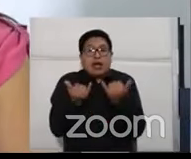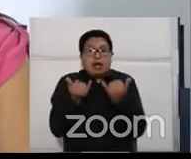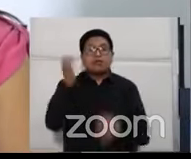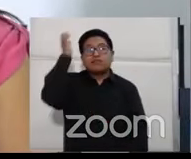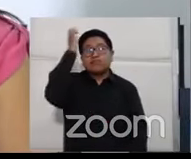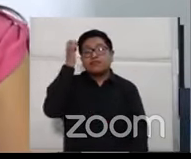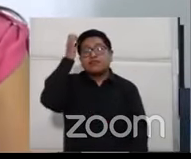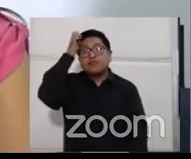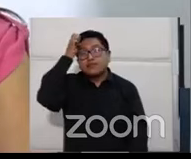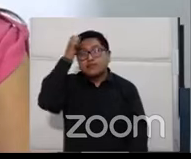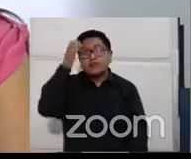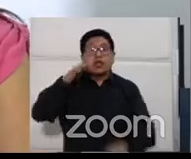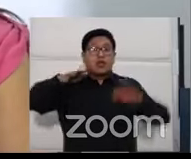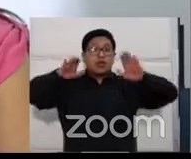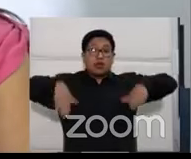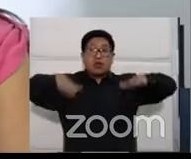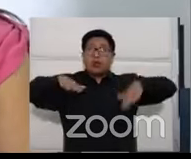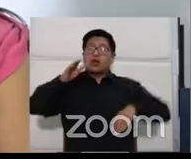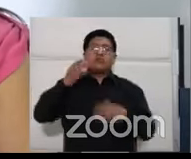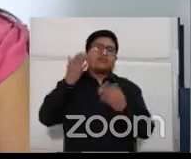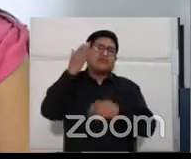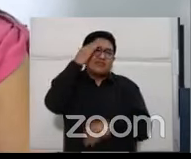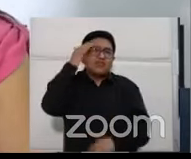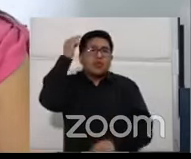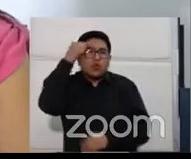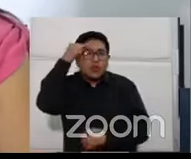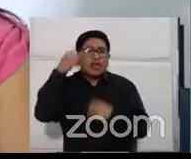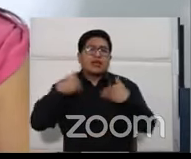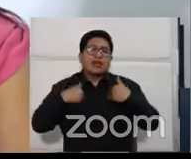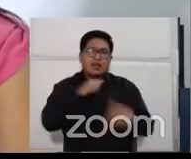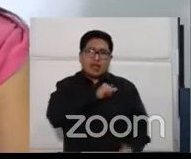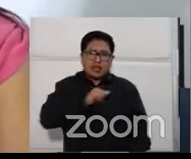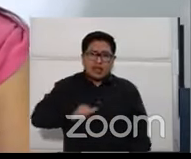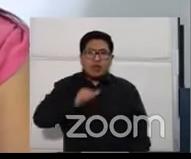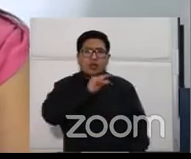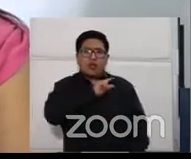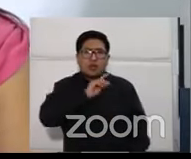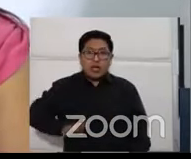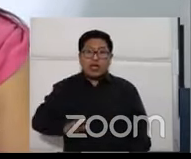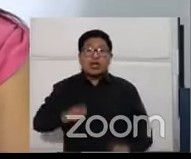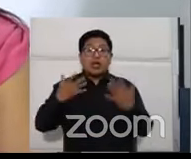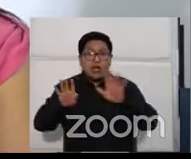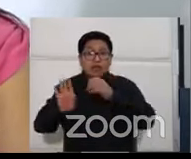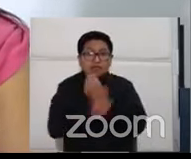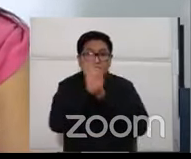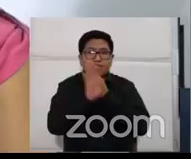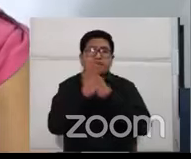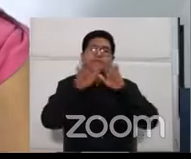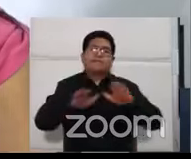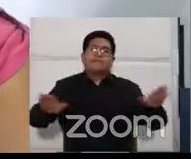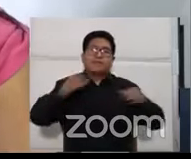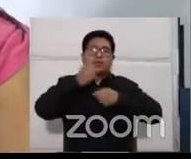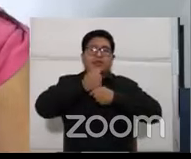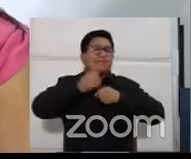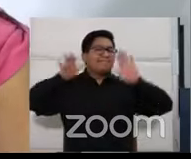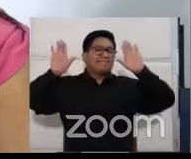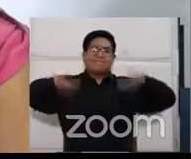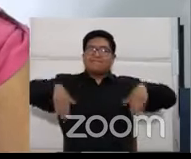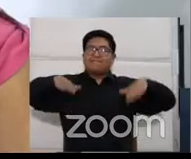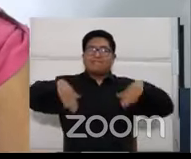con todos los aparatos estatales garantías o medidas de protección en favor de niñas niños adolescentes